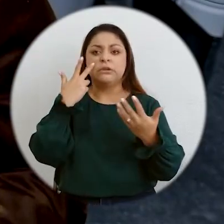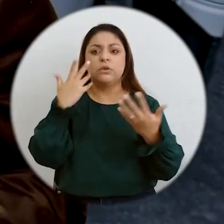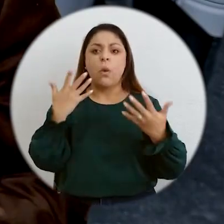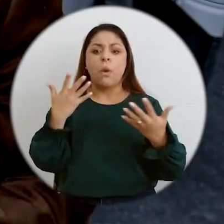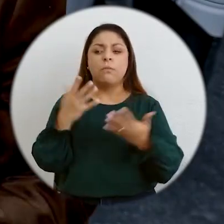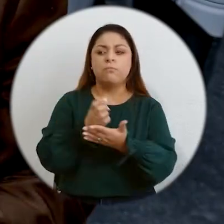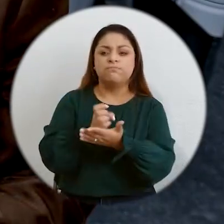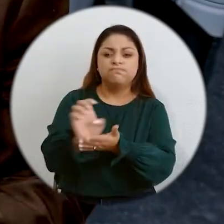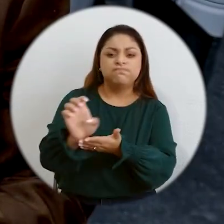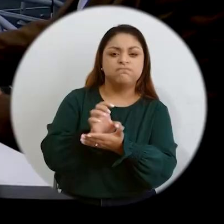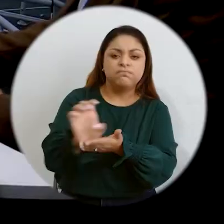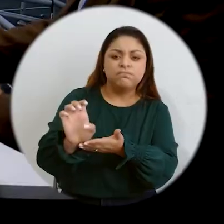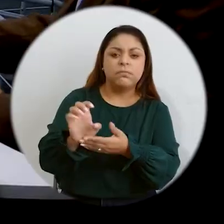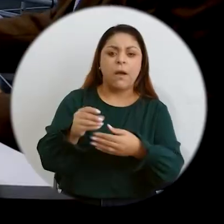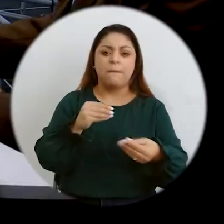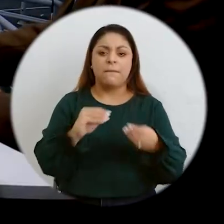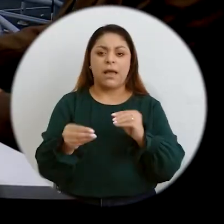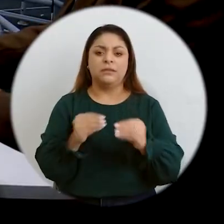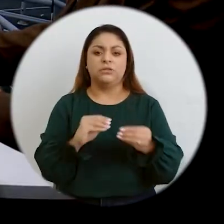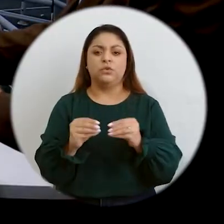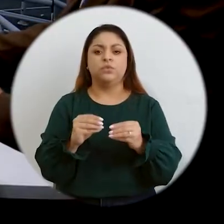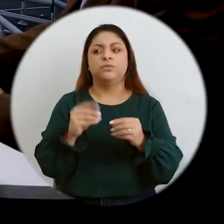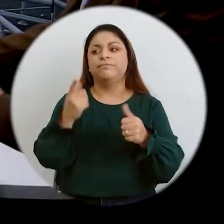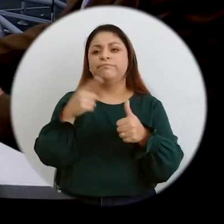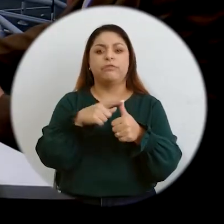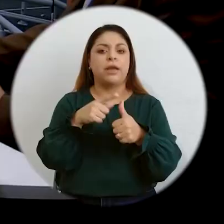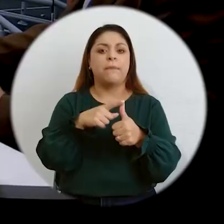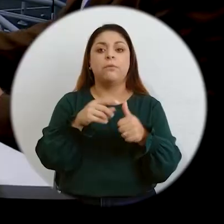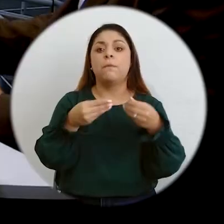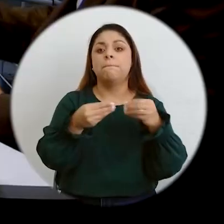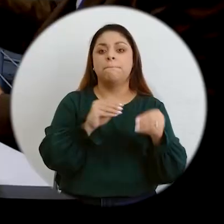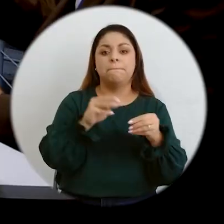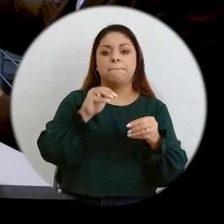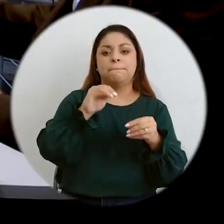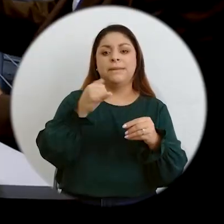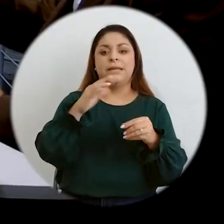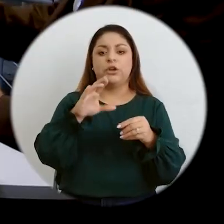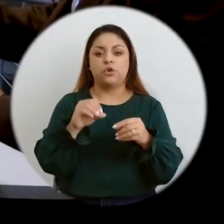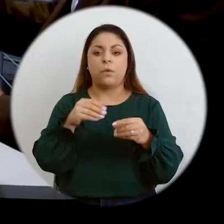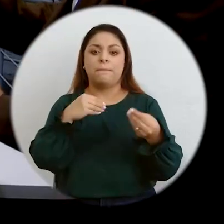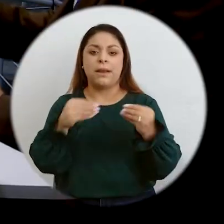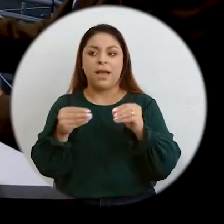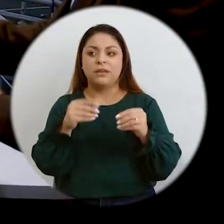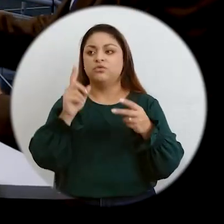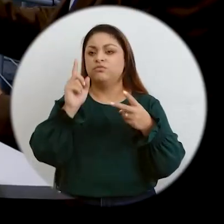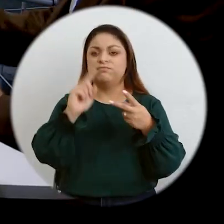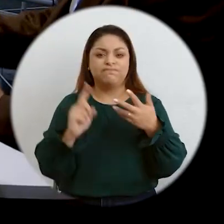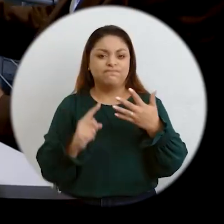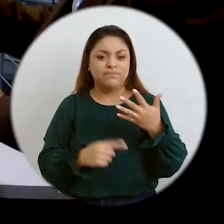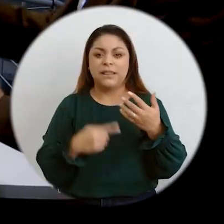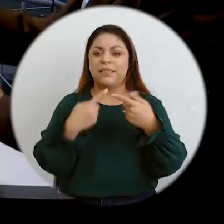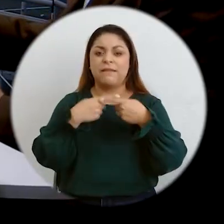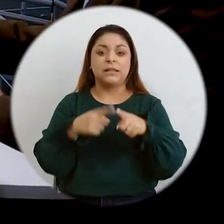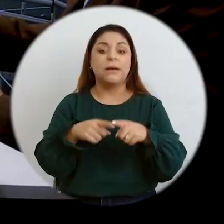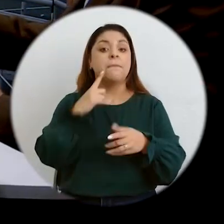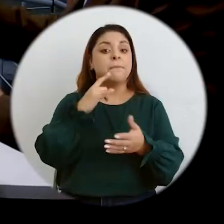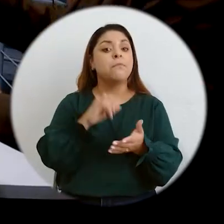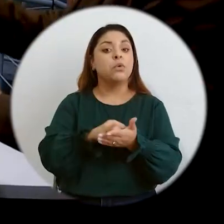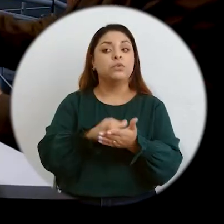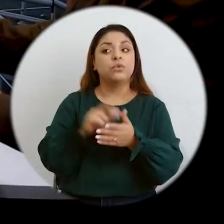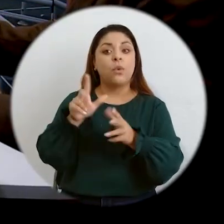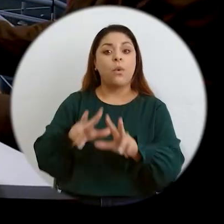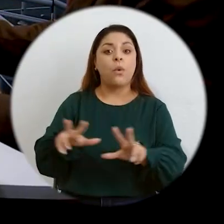los contaminantes emergentes como los microplásticos también, y por eso la ONU saca